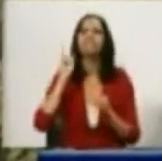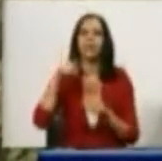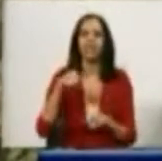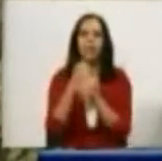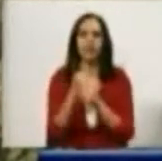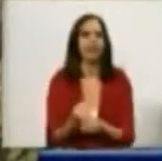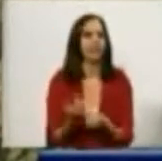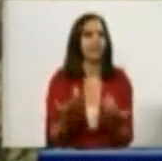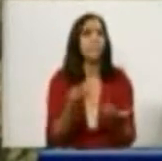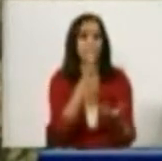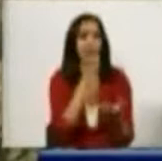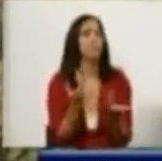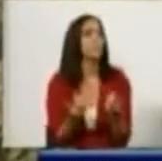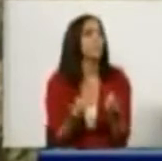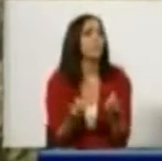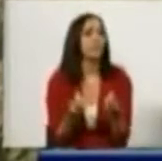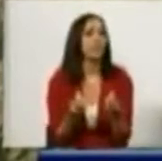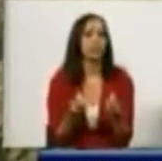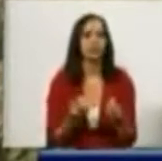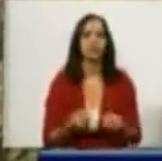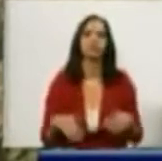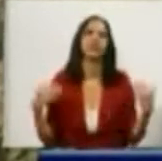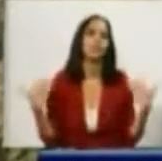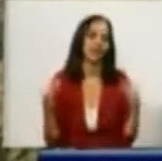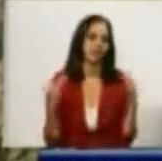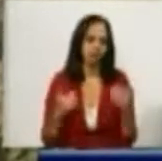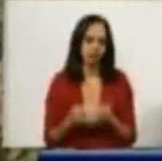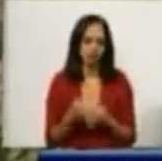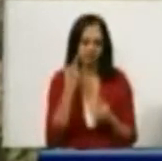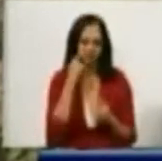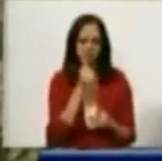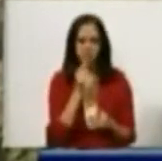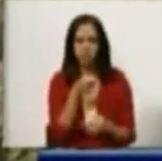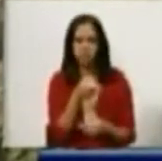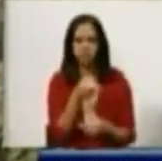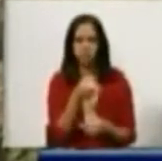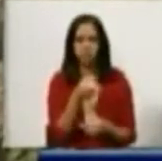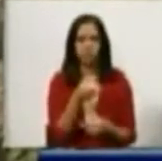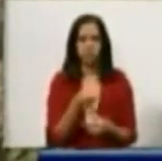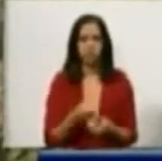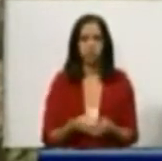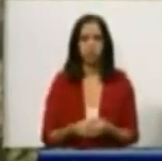caiga en su cuenta bancaria tremendo bacalaos aquí tiene tú ahí